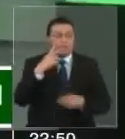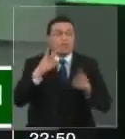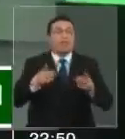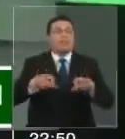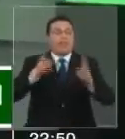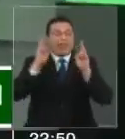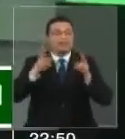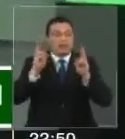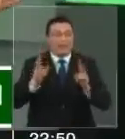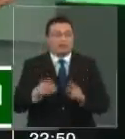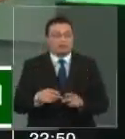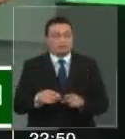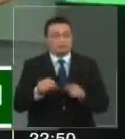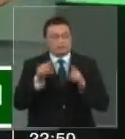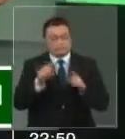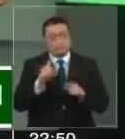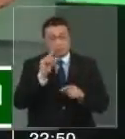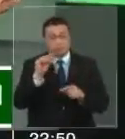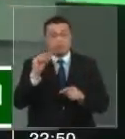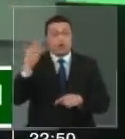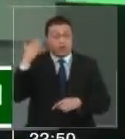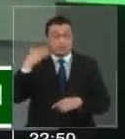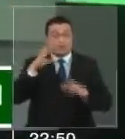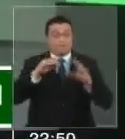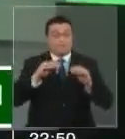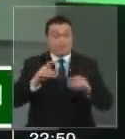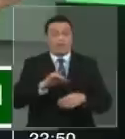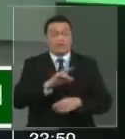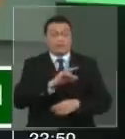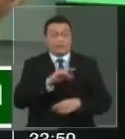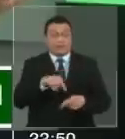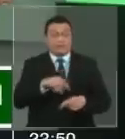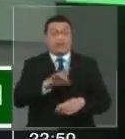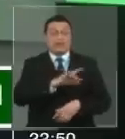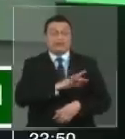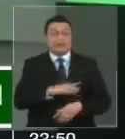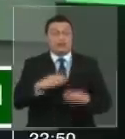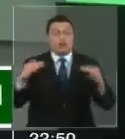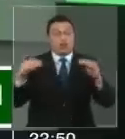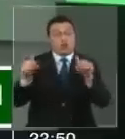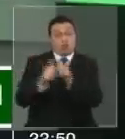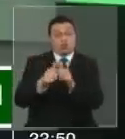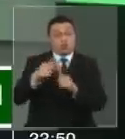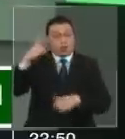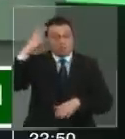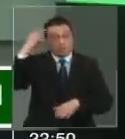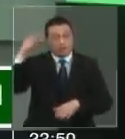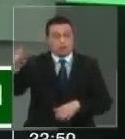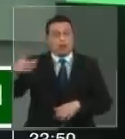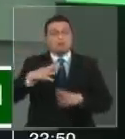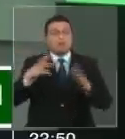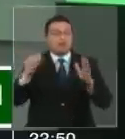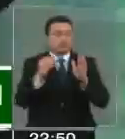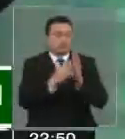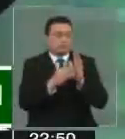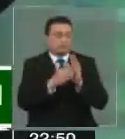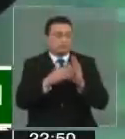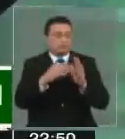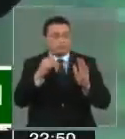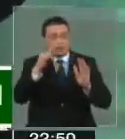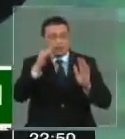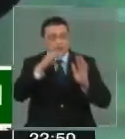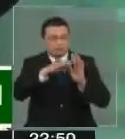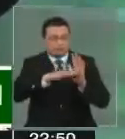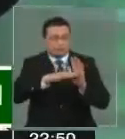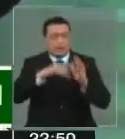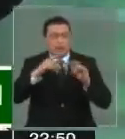derechos. Hace poco conversamos en este programa que Chile junto a México, hay mucha cifra negra, pero según